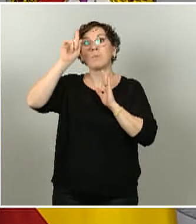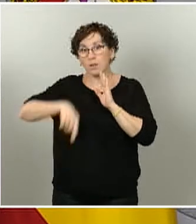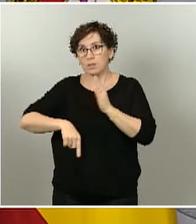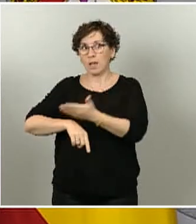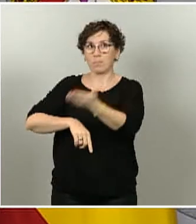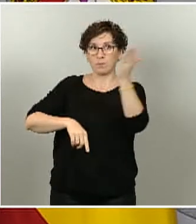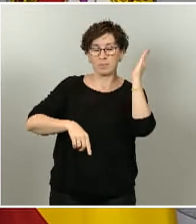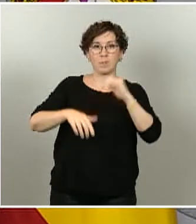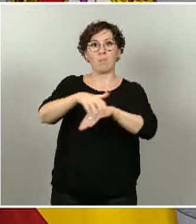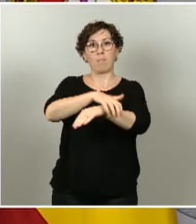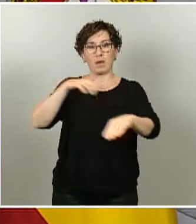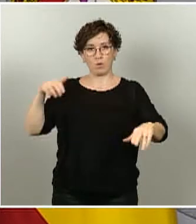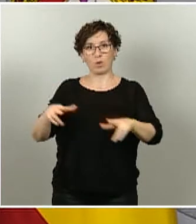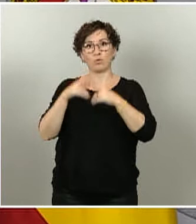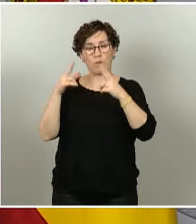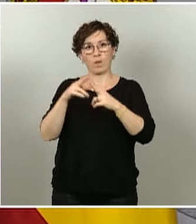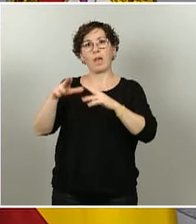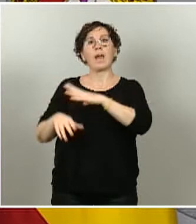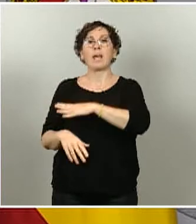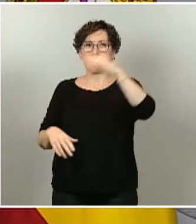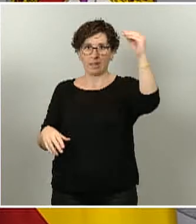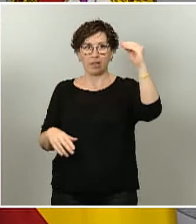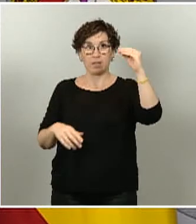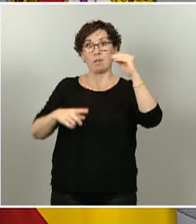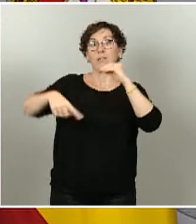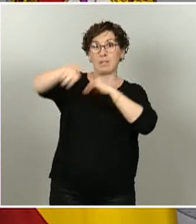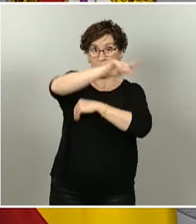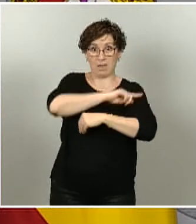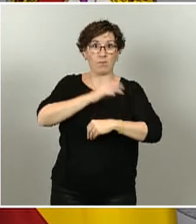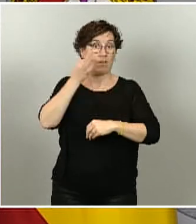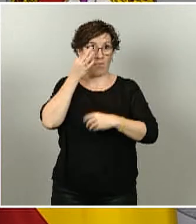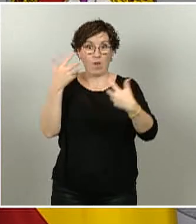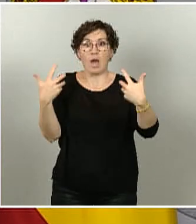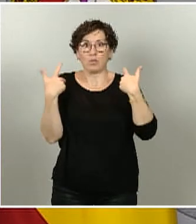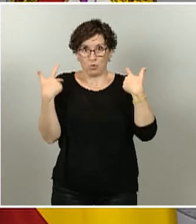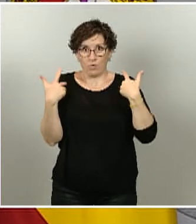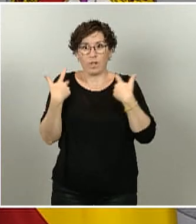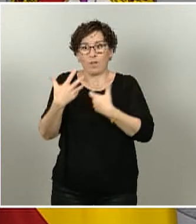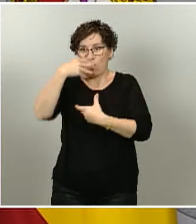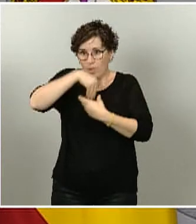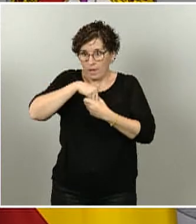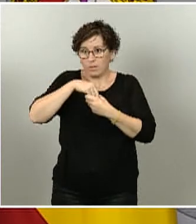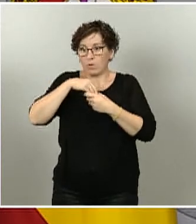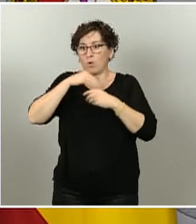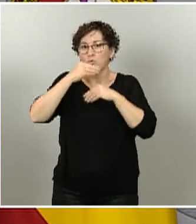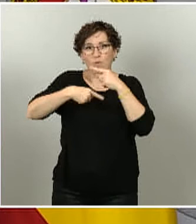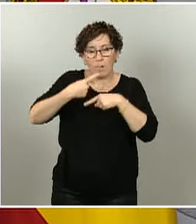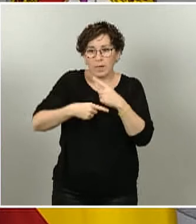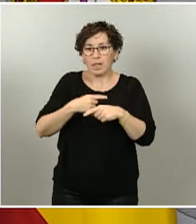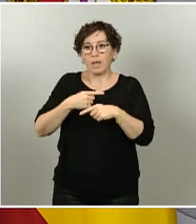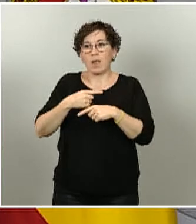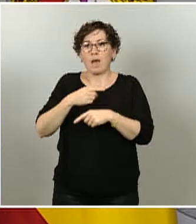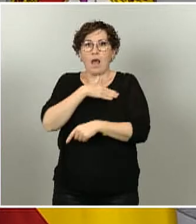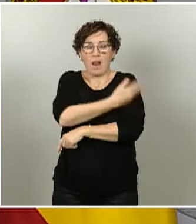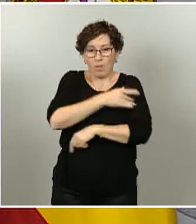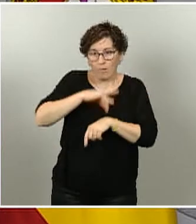la población, muchos de ellos que han sufrido en su propia carne un fallecimiento o una persona enferma y, por tanto, agradecemos una vez